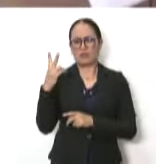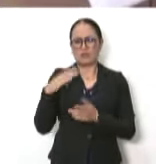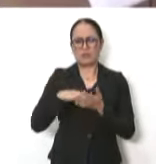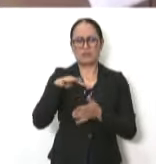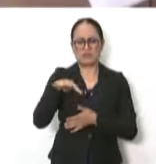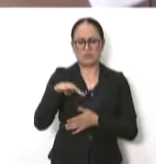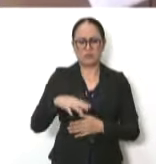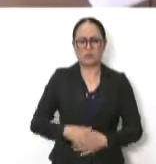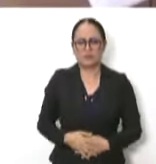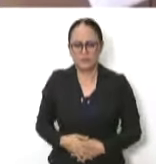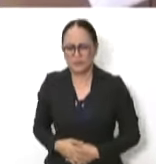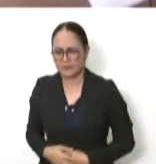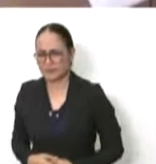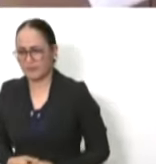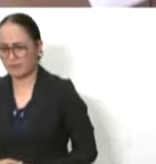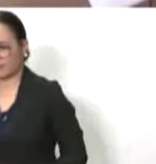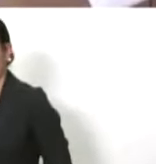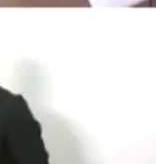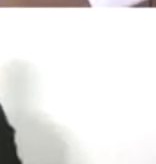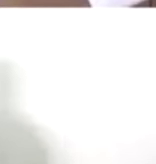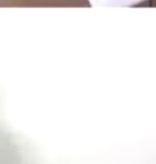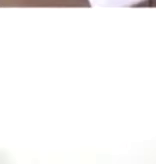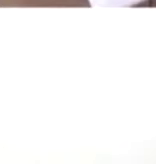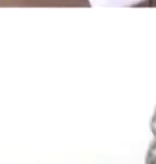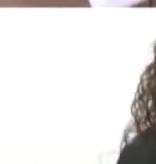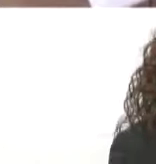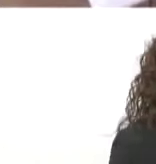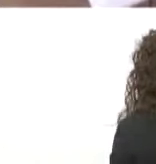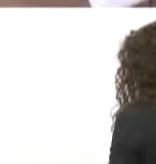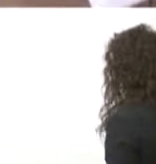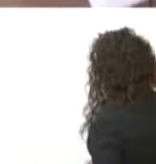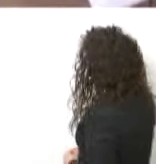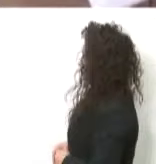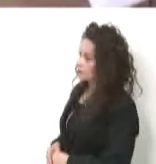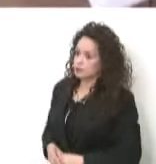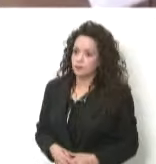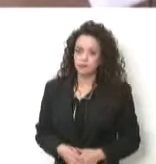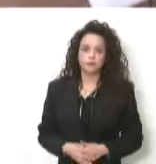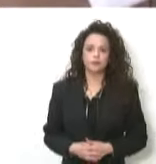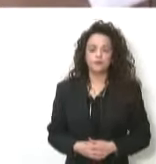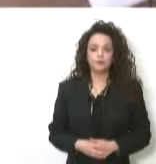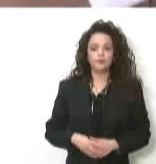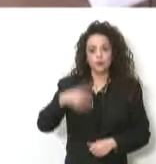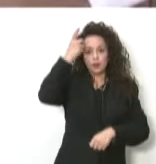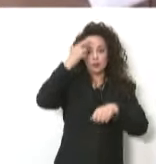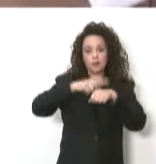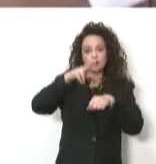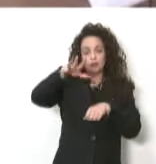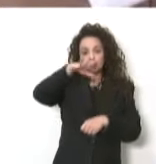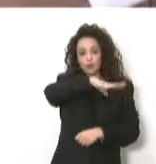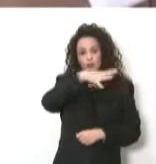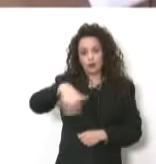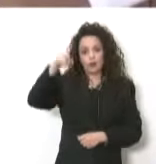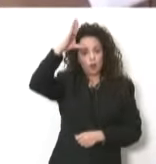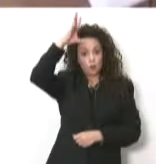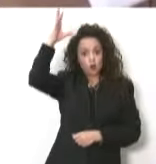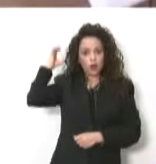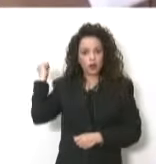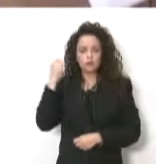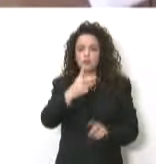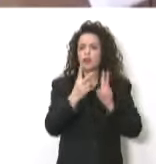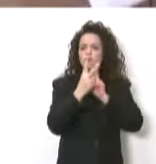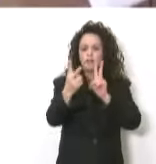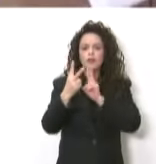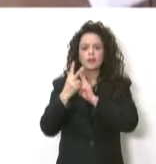su parte, la Dirección General de Centros SCT Morelos señaló que se llevó a cabo una reunión de trabajo con vecinos de la colonia